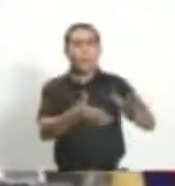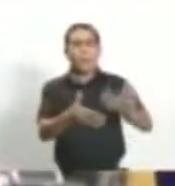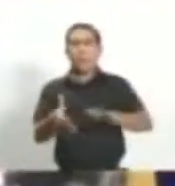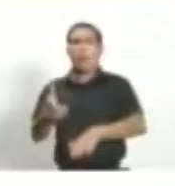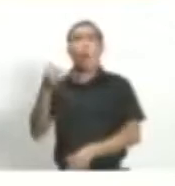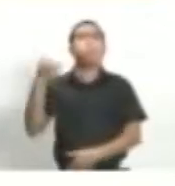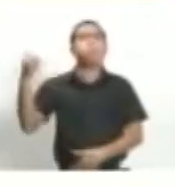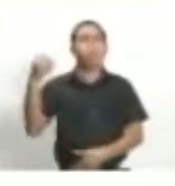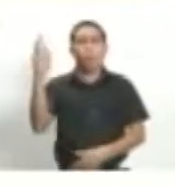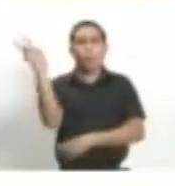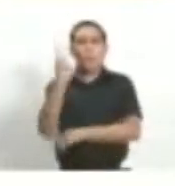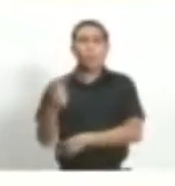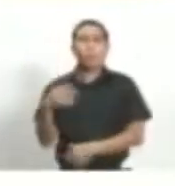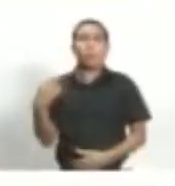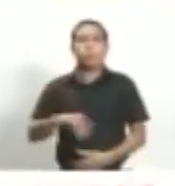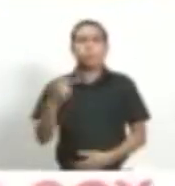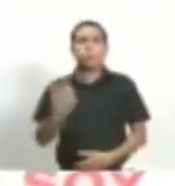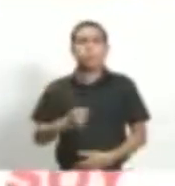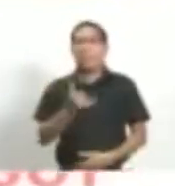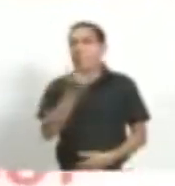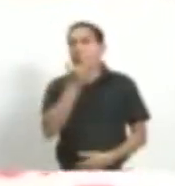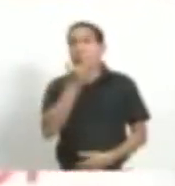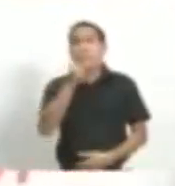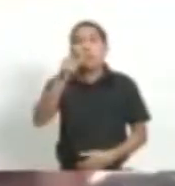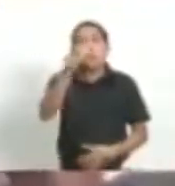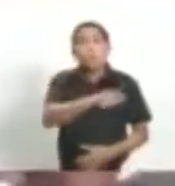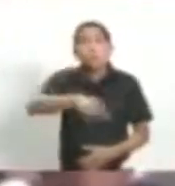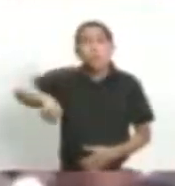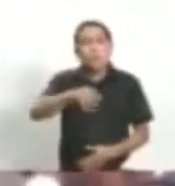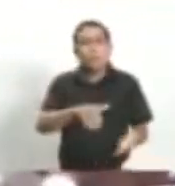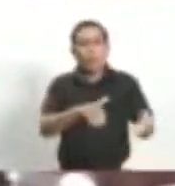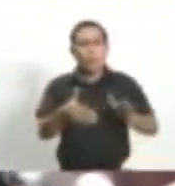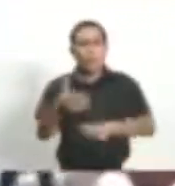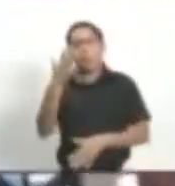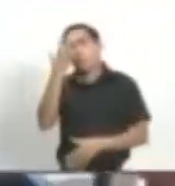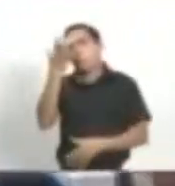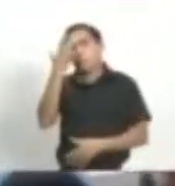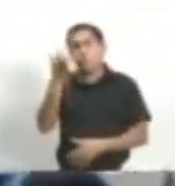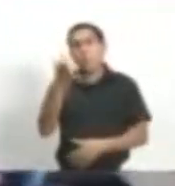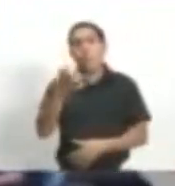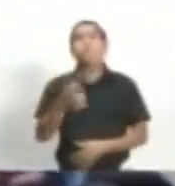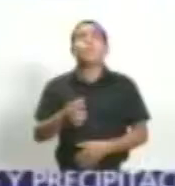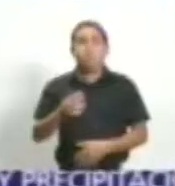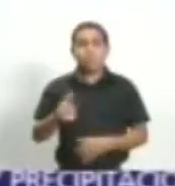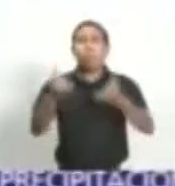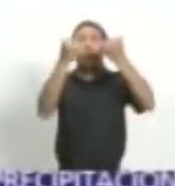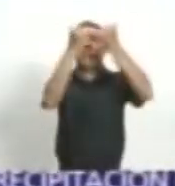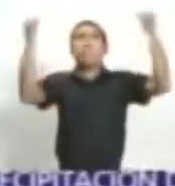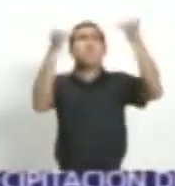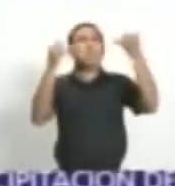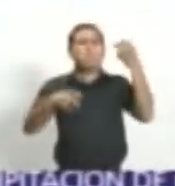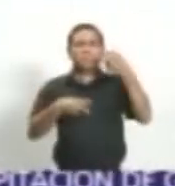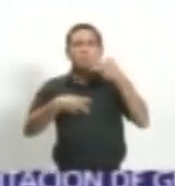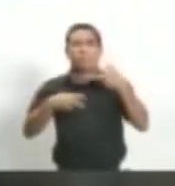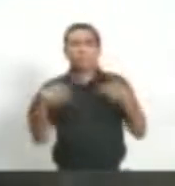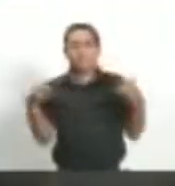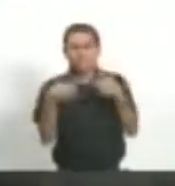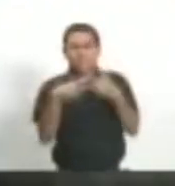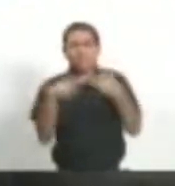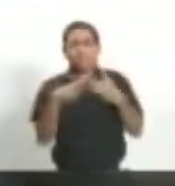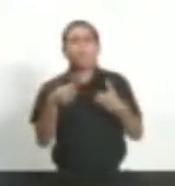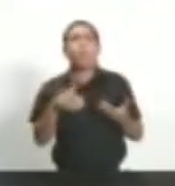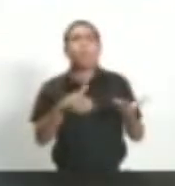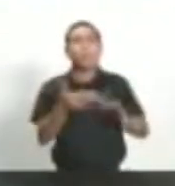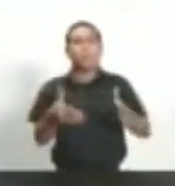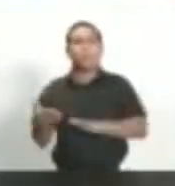que no se dijo en su momento es que estas personas fallecieron al hacer contacto con cables energizados y no por la acción de las fuerzas del